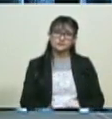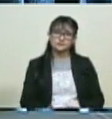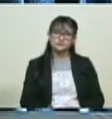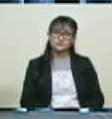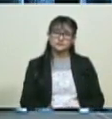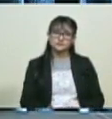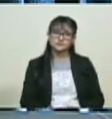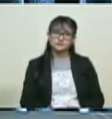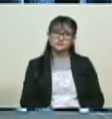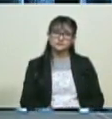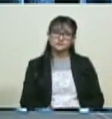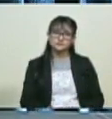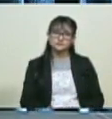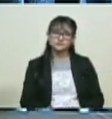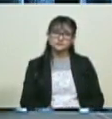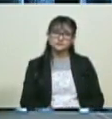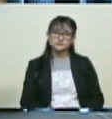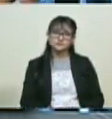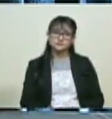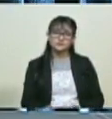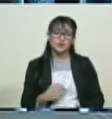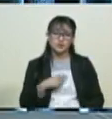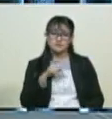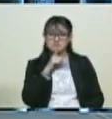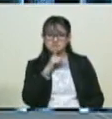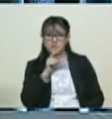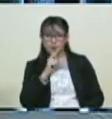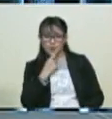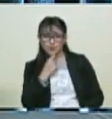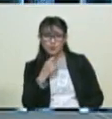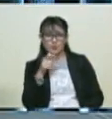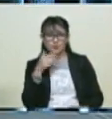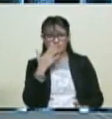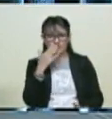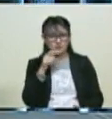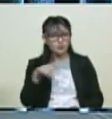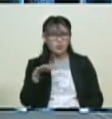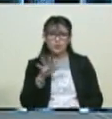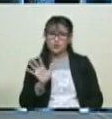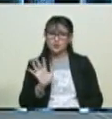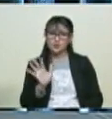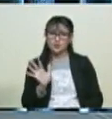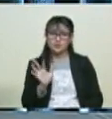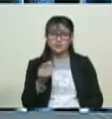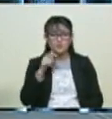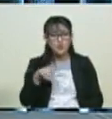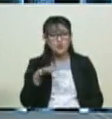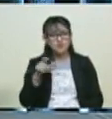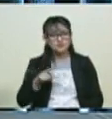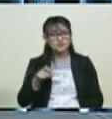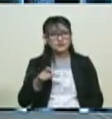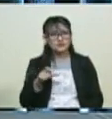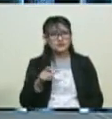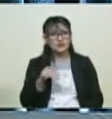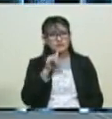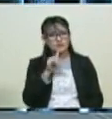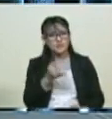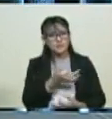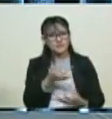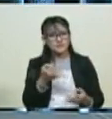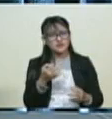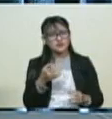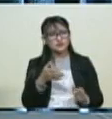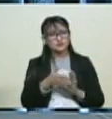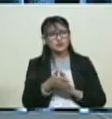nosotros yo no oculto nada frente al pueblo porque el pueblo necesita estar muy bien informado de las